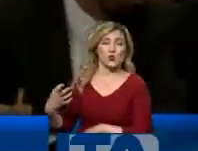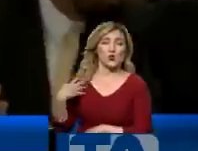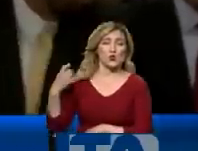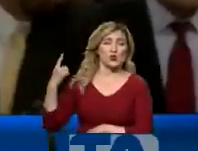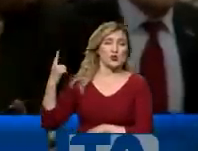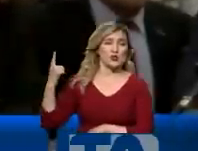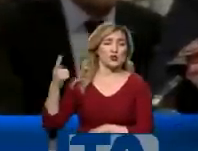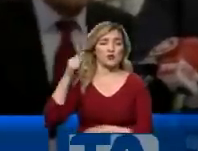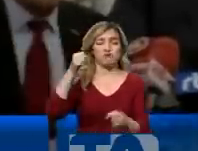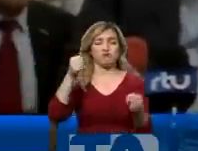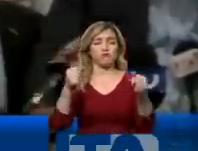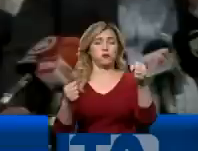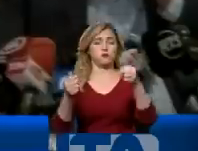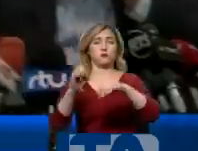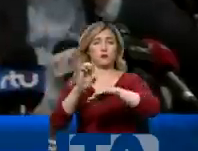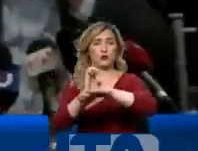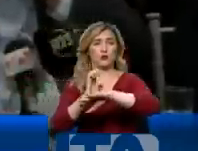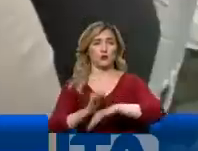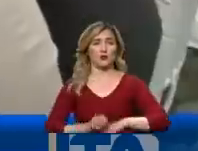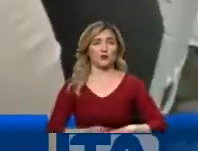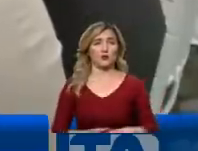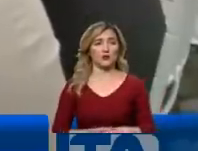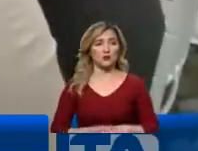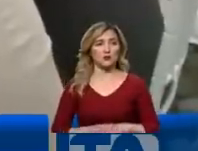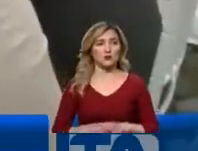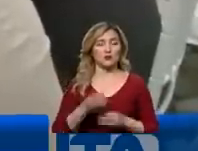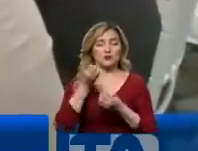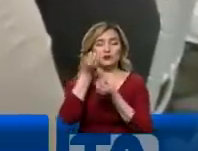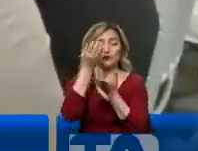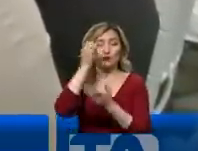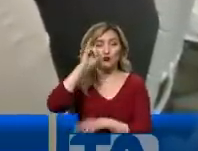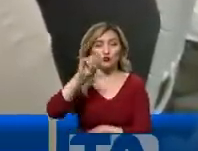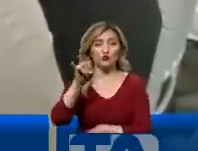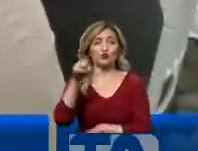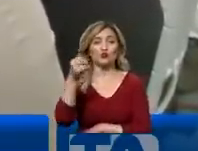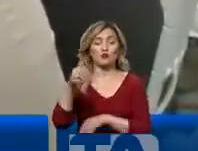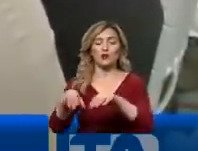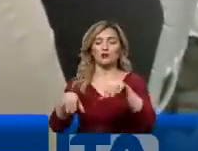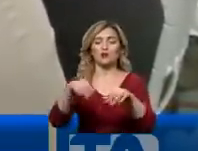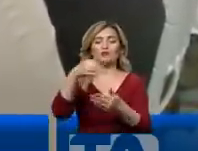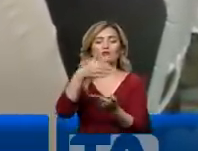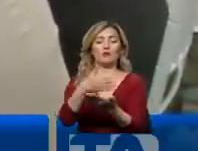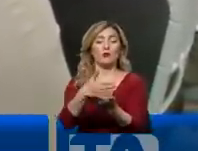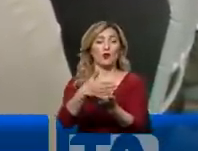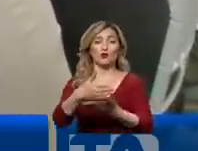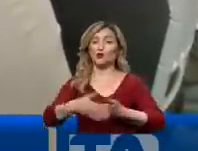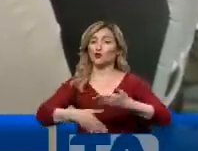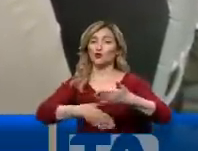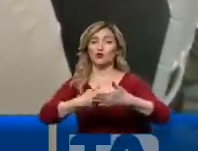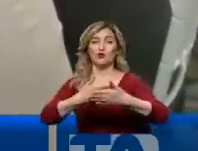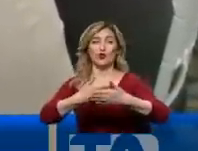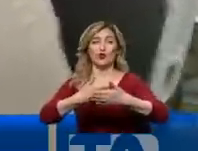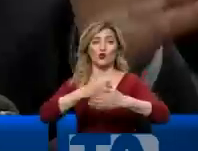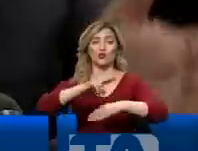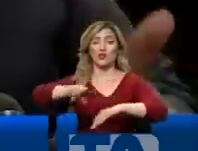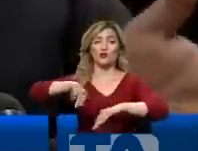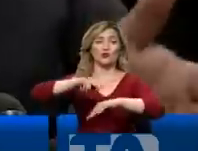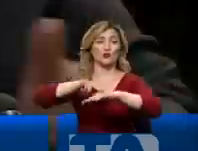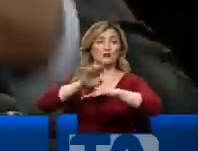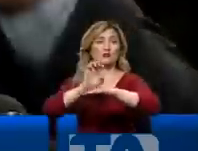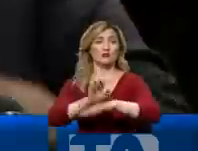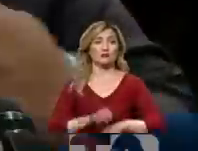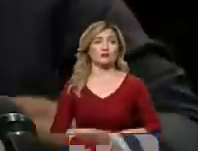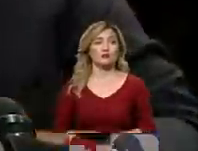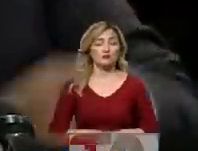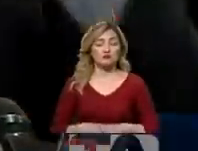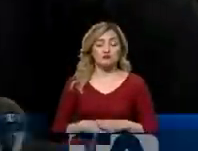del sector del transporte en Ecuador. Informaron que este jueves paralizarán todas las actividades a nivel nacional.